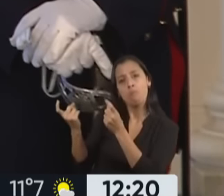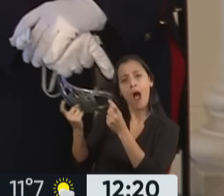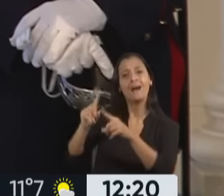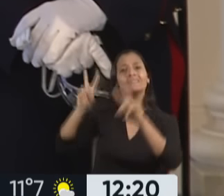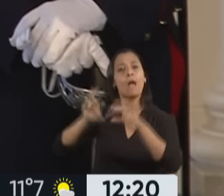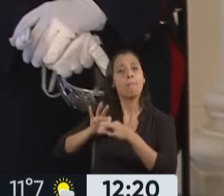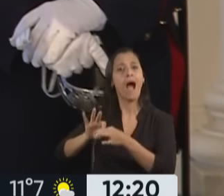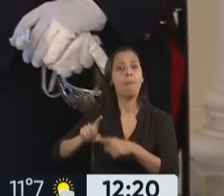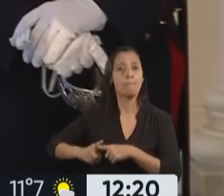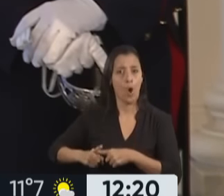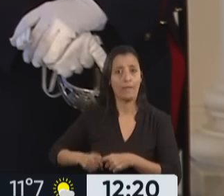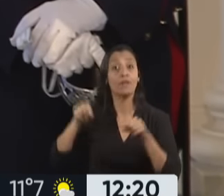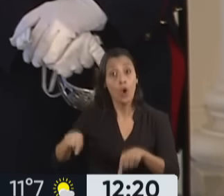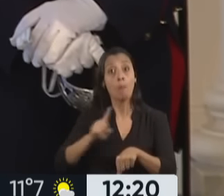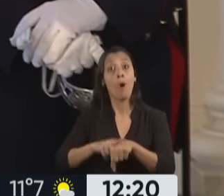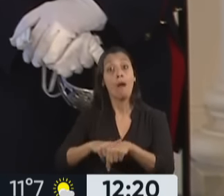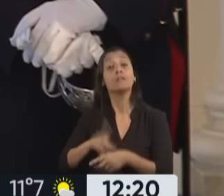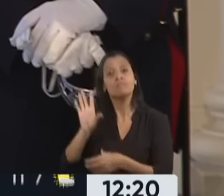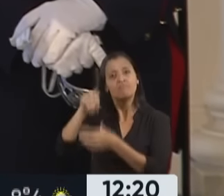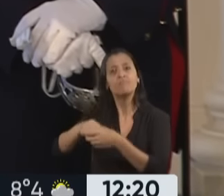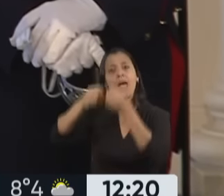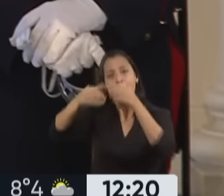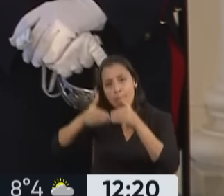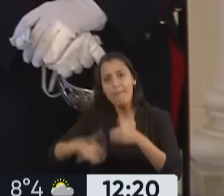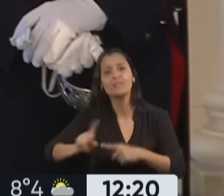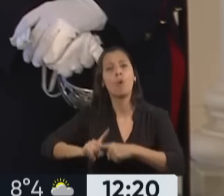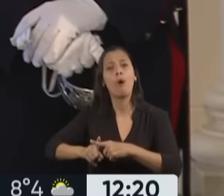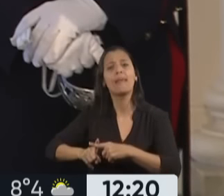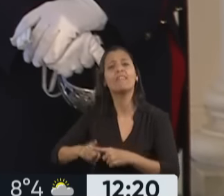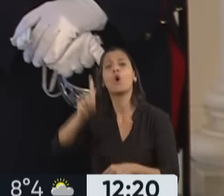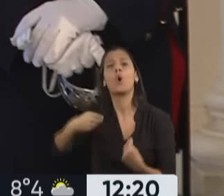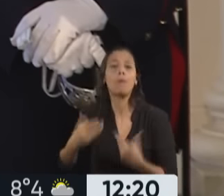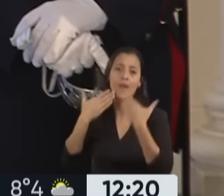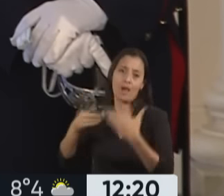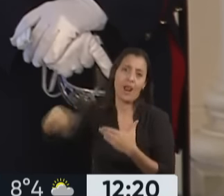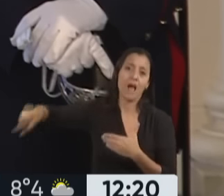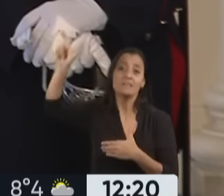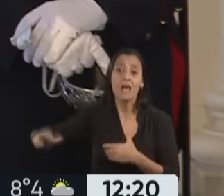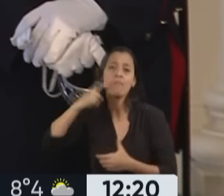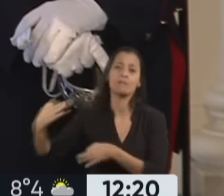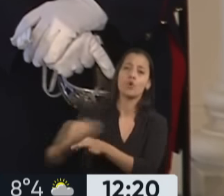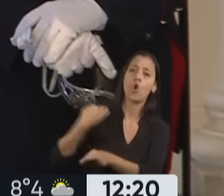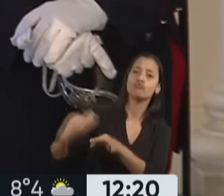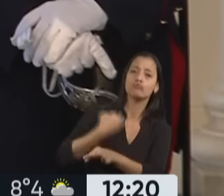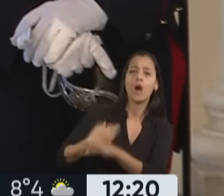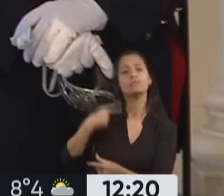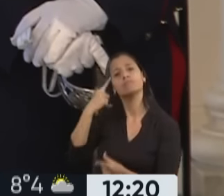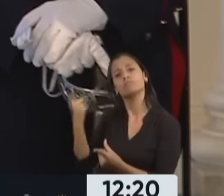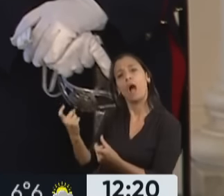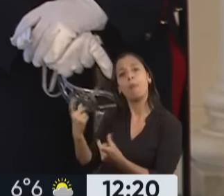en la cual incursioné siguiendo sus consejos, lo que me posibilitó tener